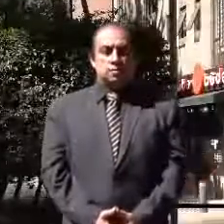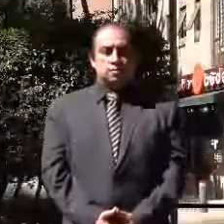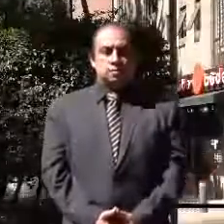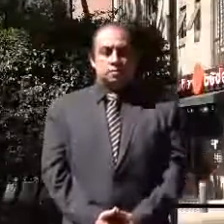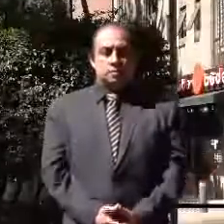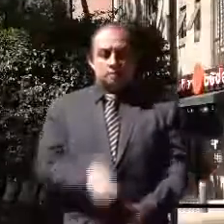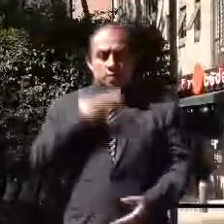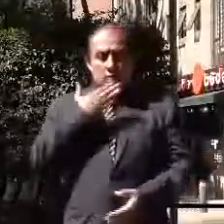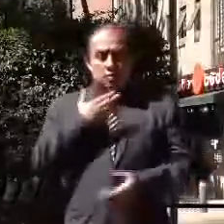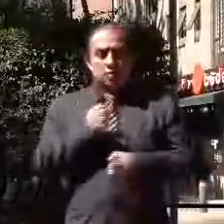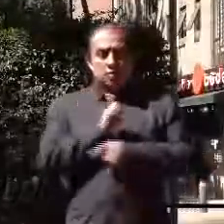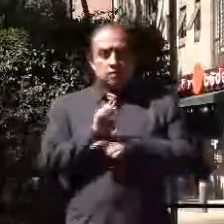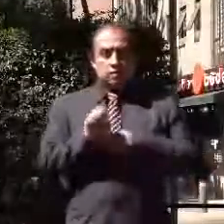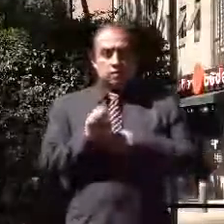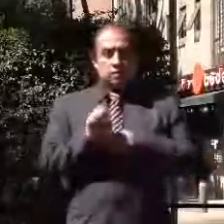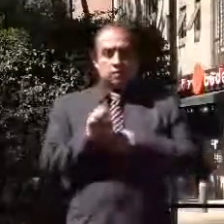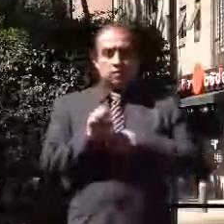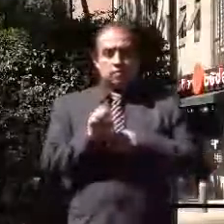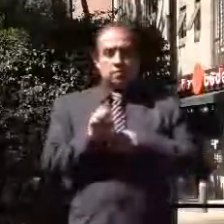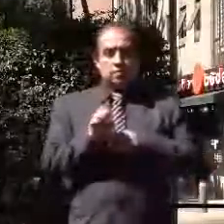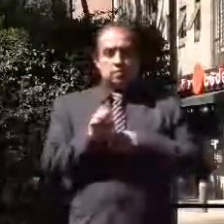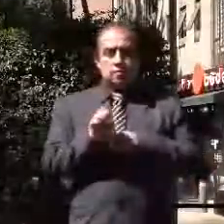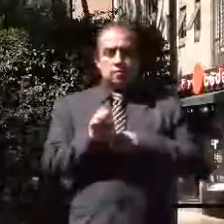Muy bien, entonces